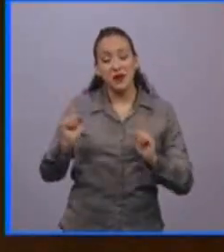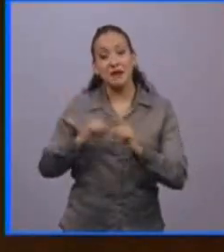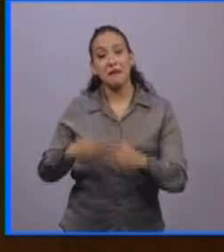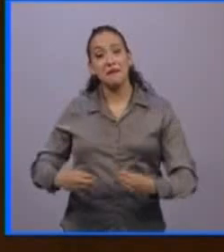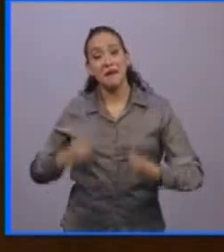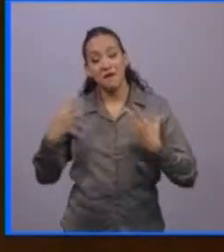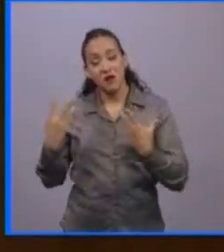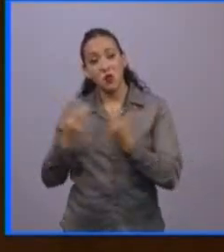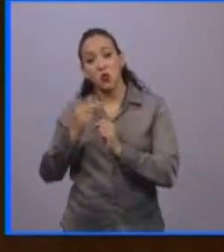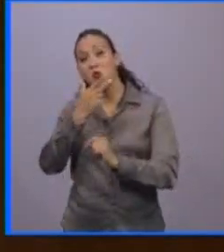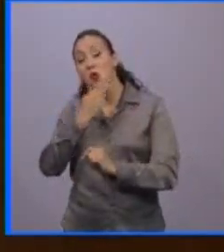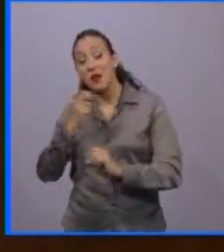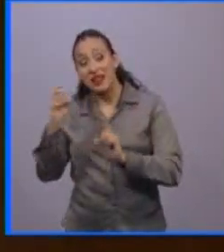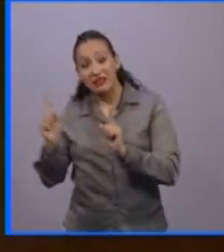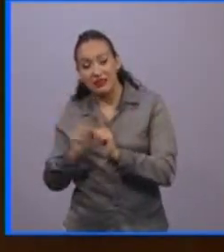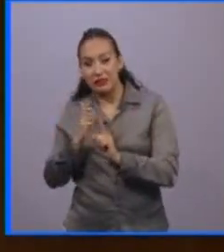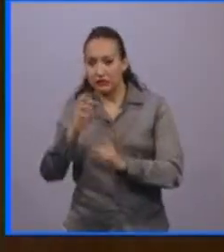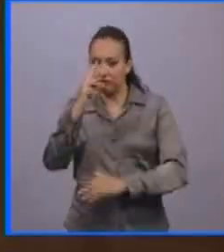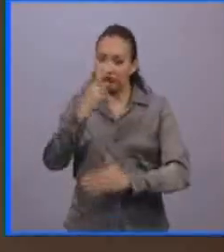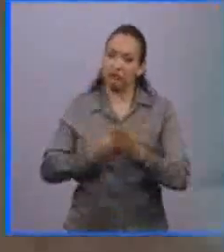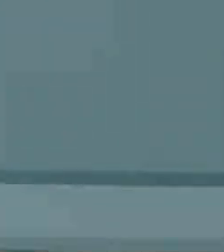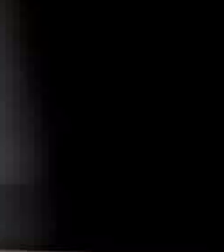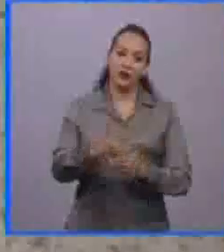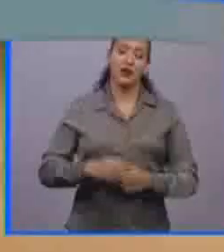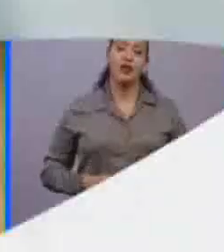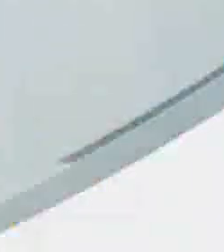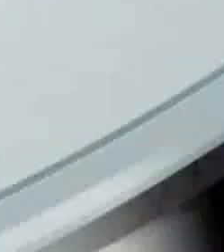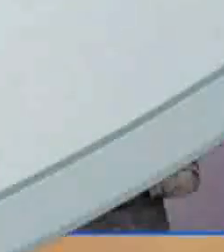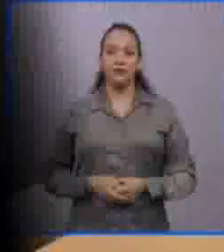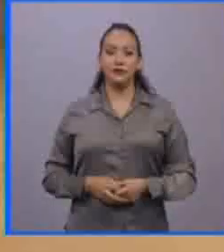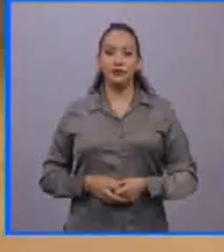nuevas violaciones de sus derechos.